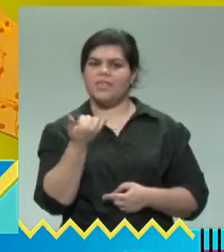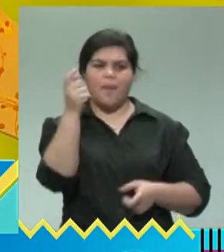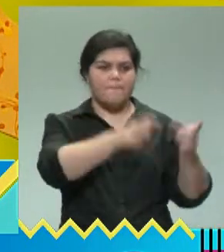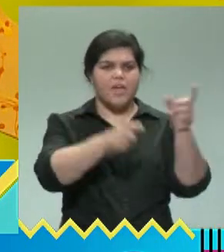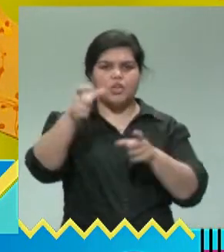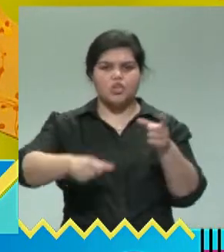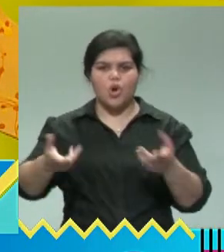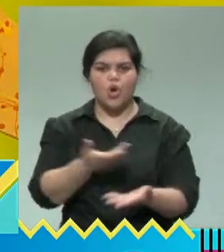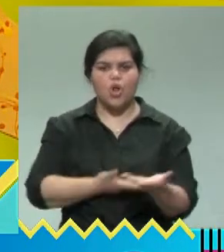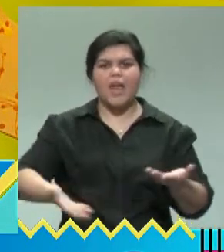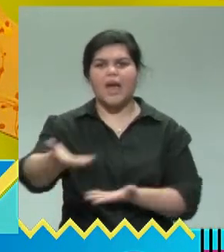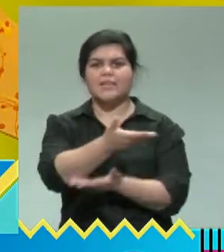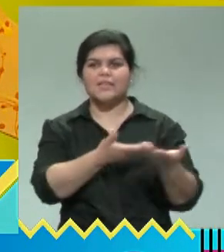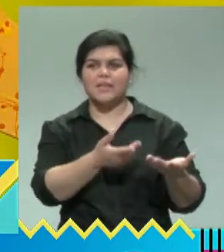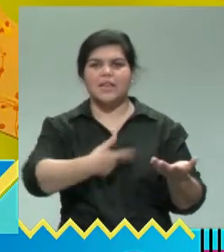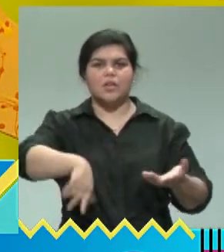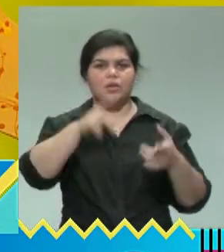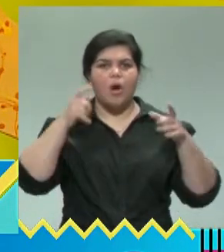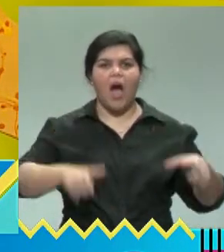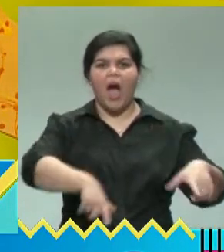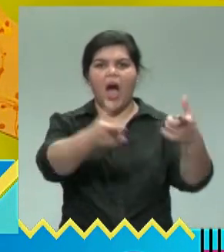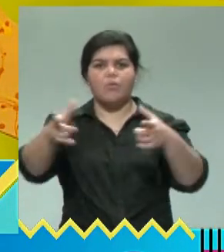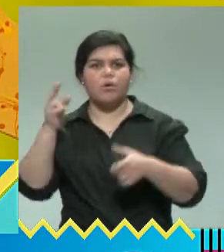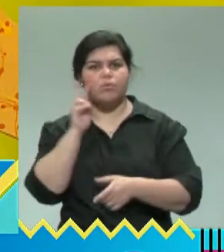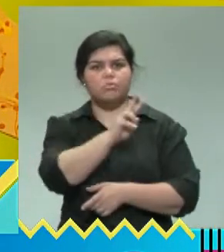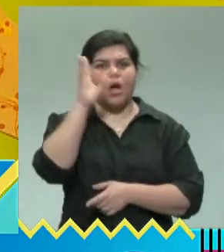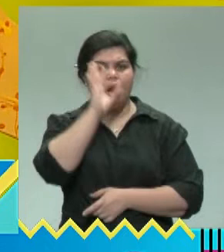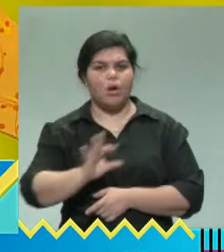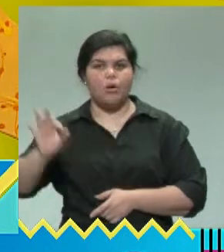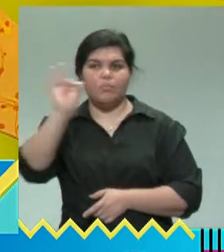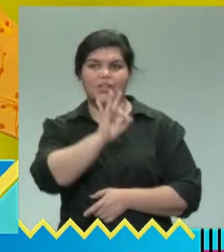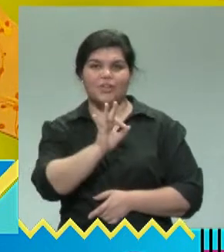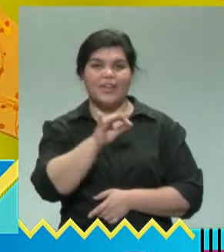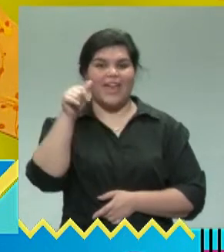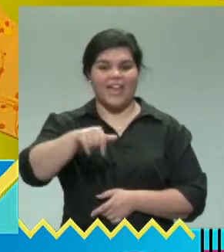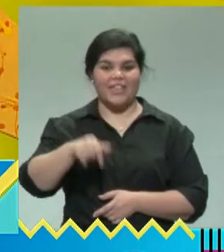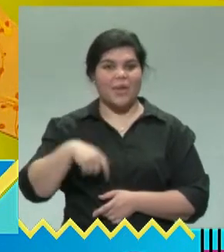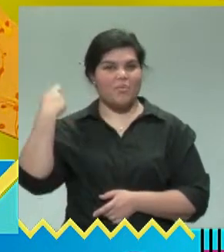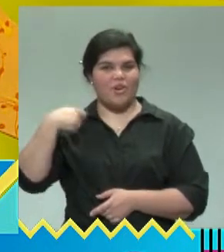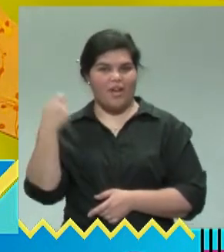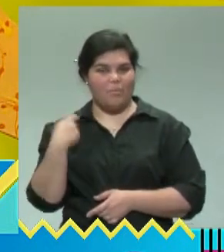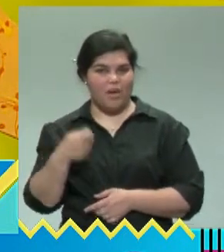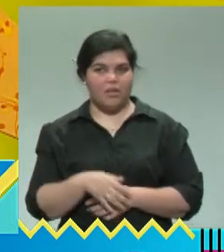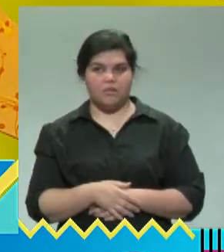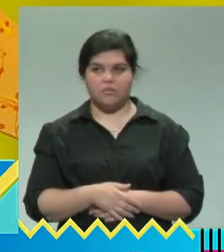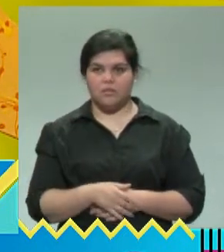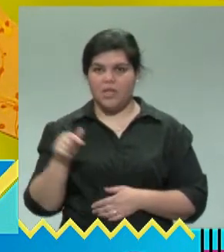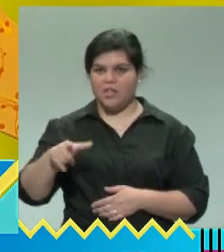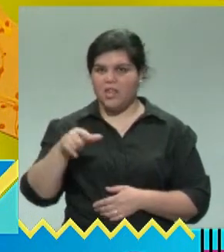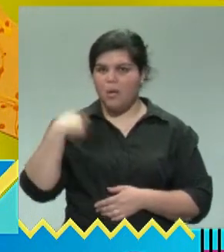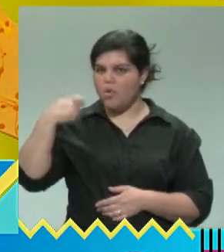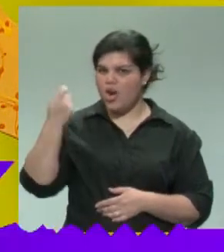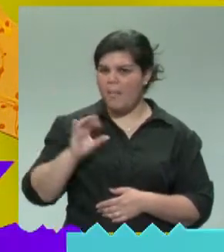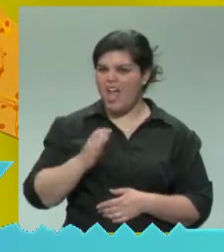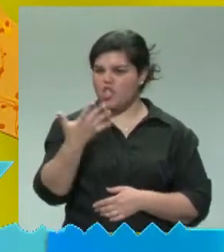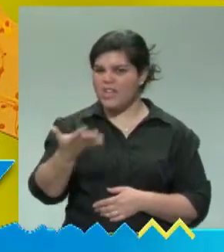población en cuanto al enfoque hacia el arbolado público. Y la prueba de eso es este programa. Este programa hace 5 años no era posible